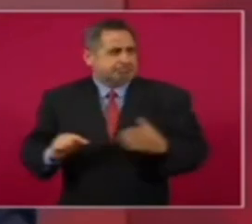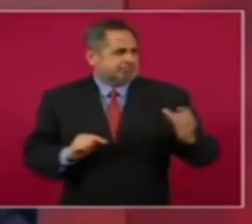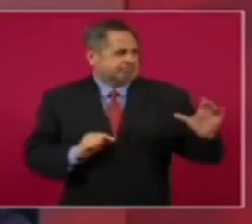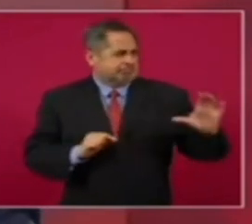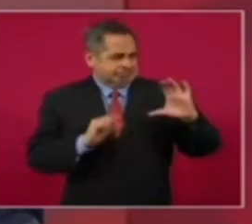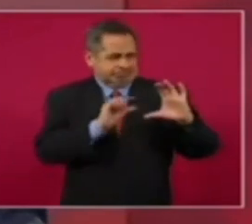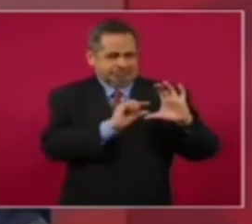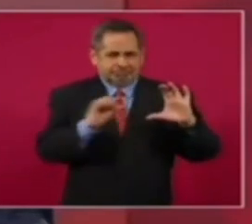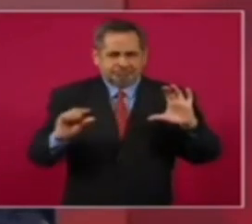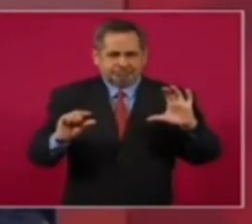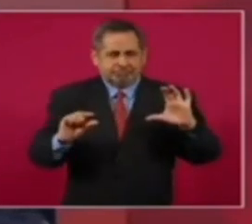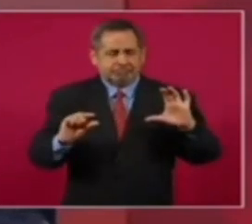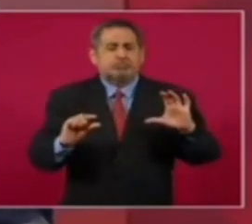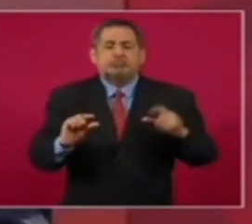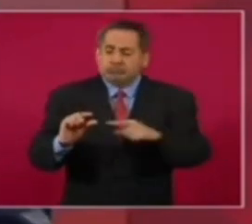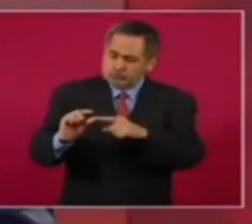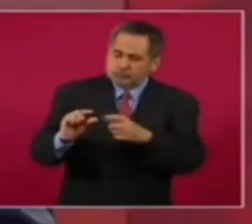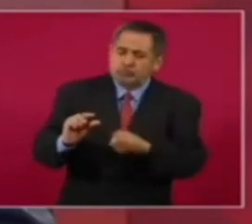¿Cuánto juntaría?